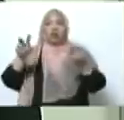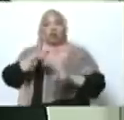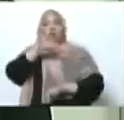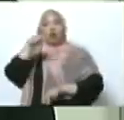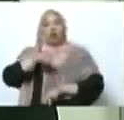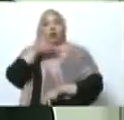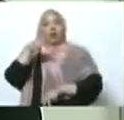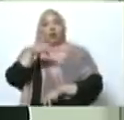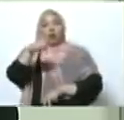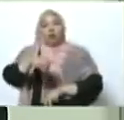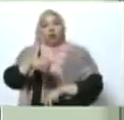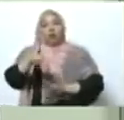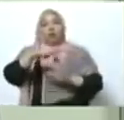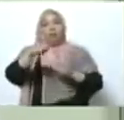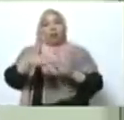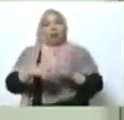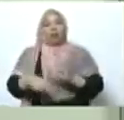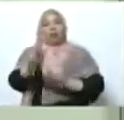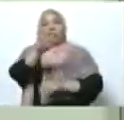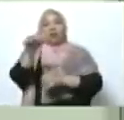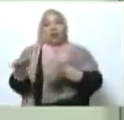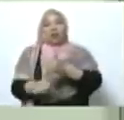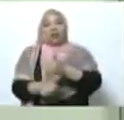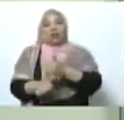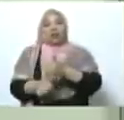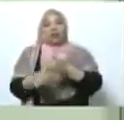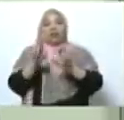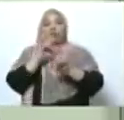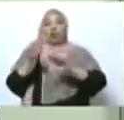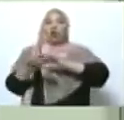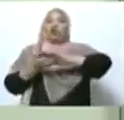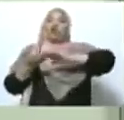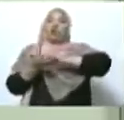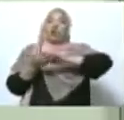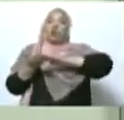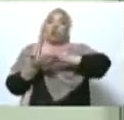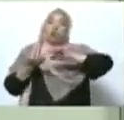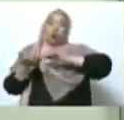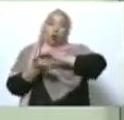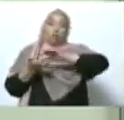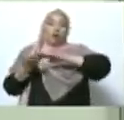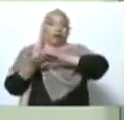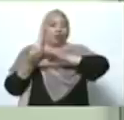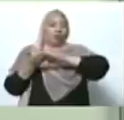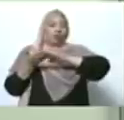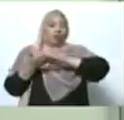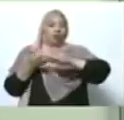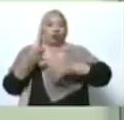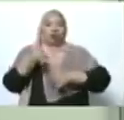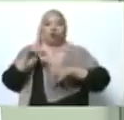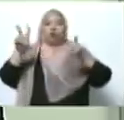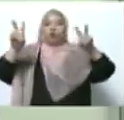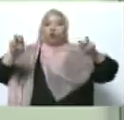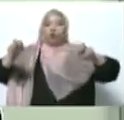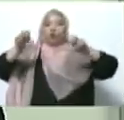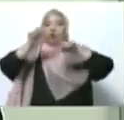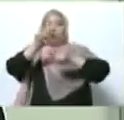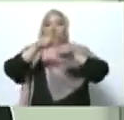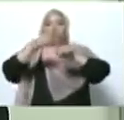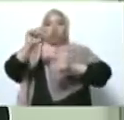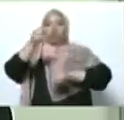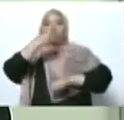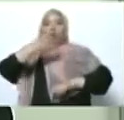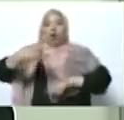políticas que ha dado el primer vicepresidente para resolver los problemas y fortalecer este nuevo método del buen